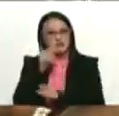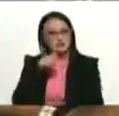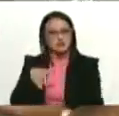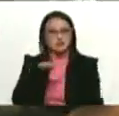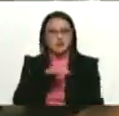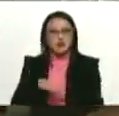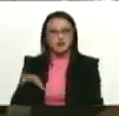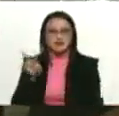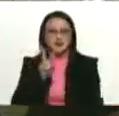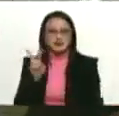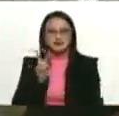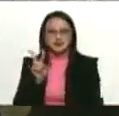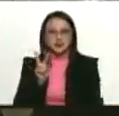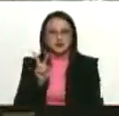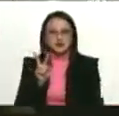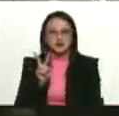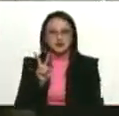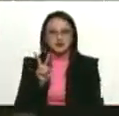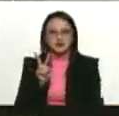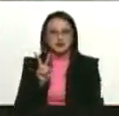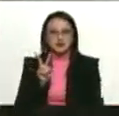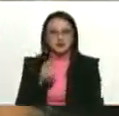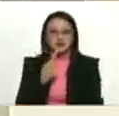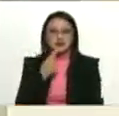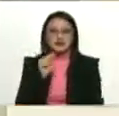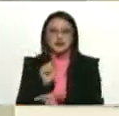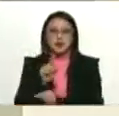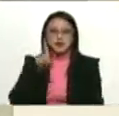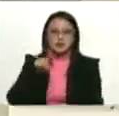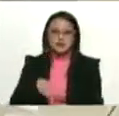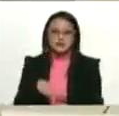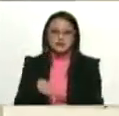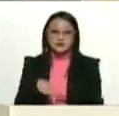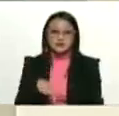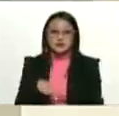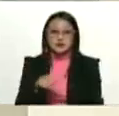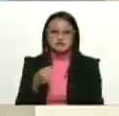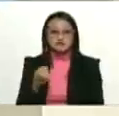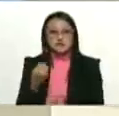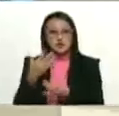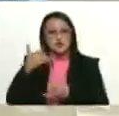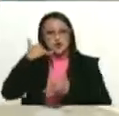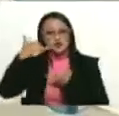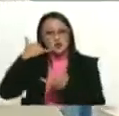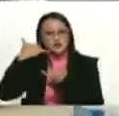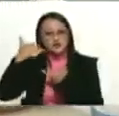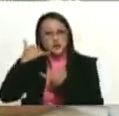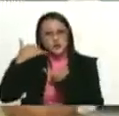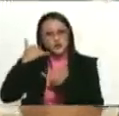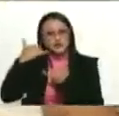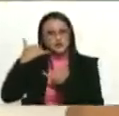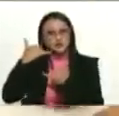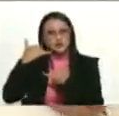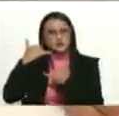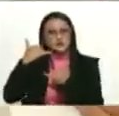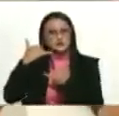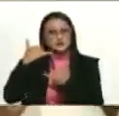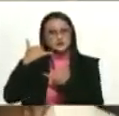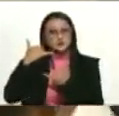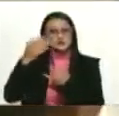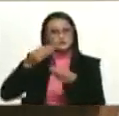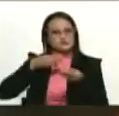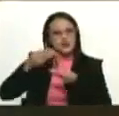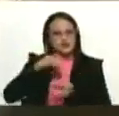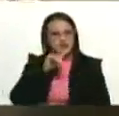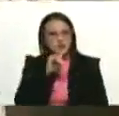pueblo venezolano. Ha dicho también varios números telefónicos para justamente recibir